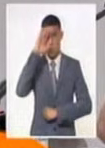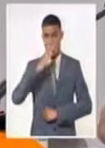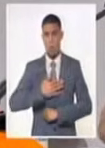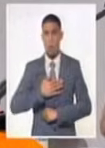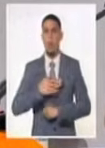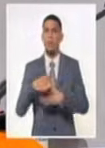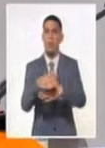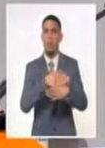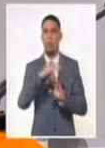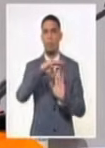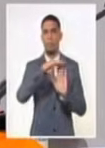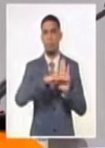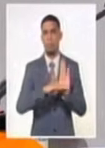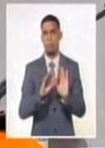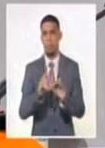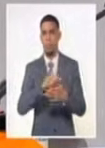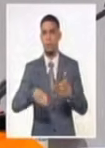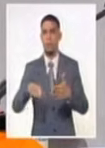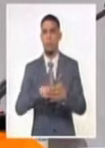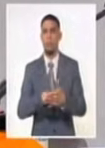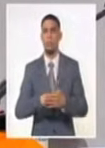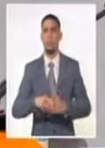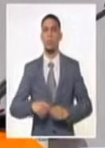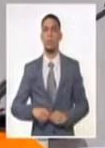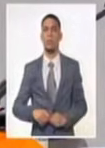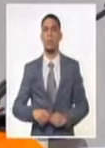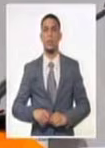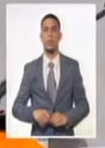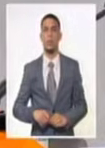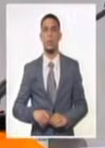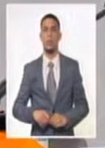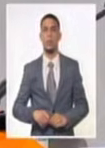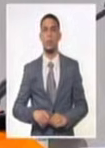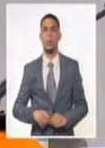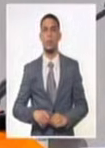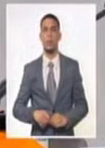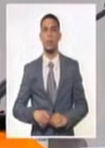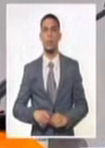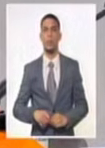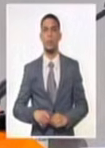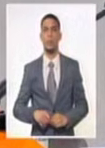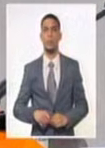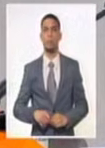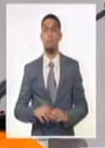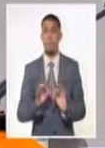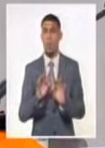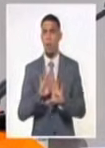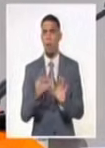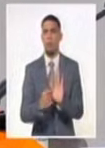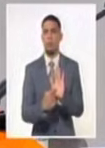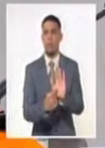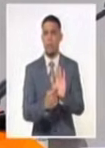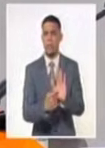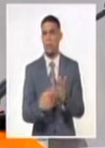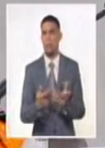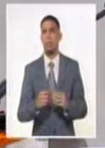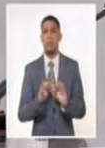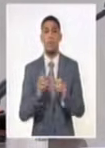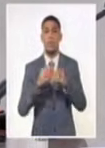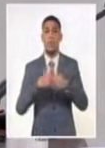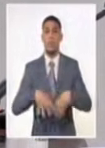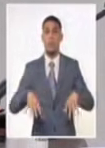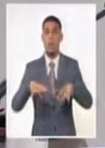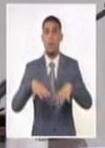implementación de las acciones que el país ha tomado para enfrentar la situación